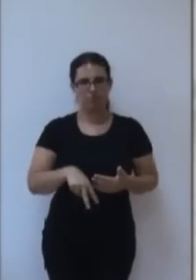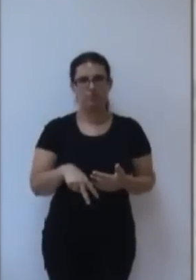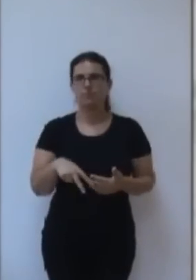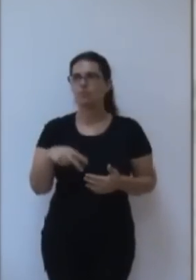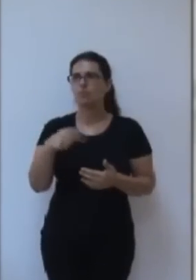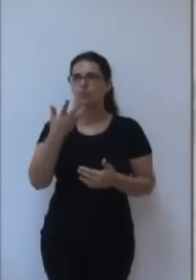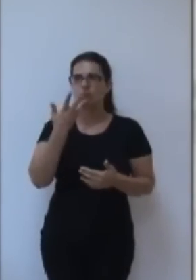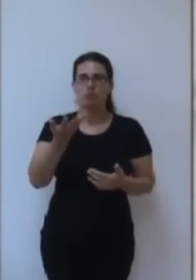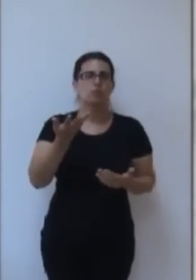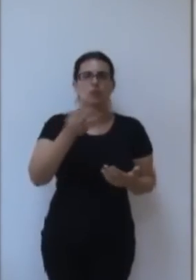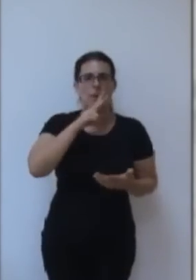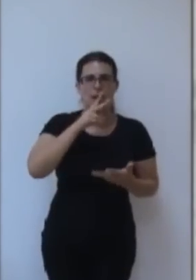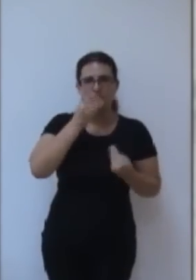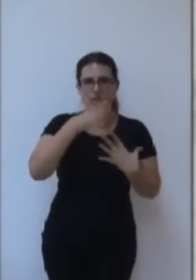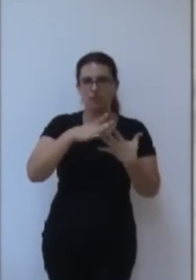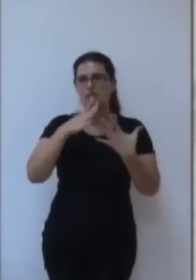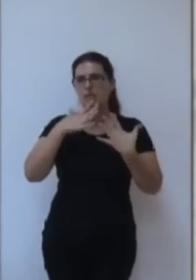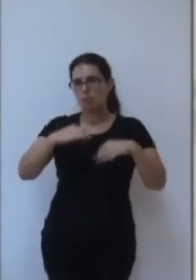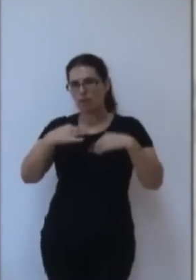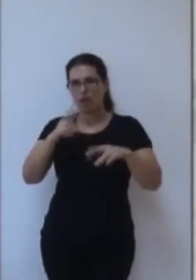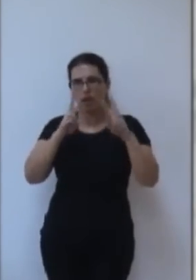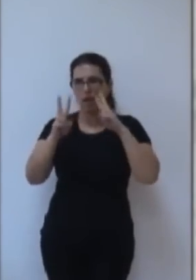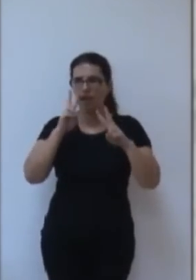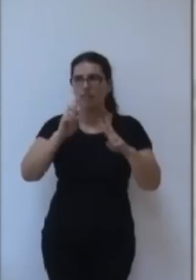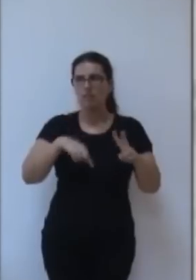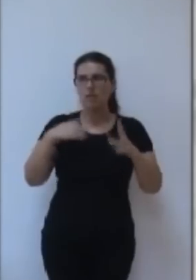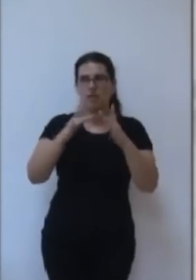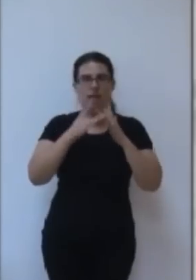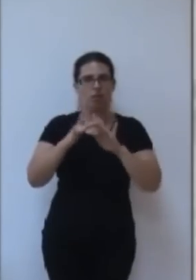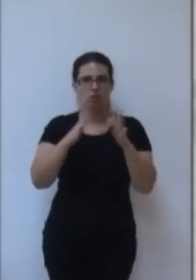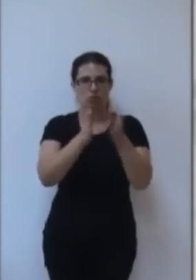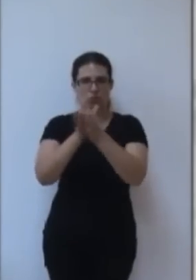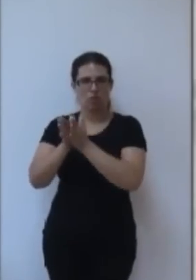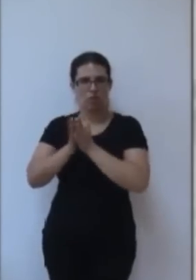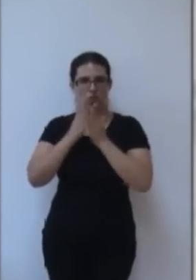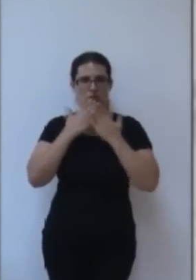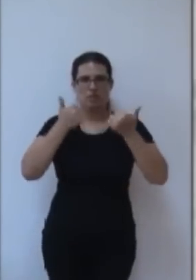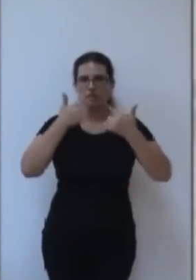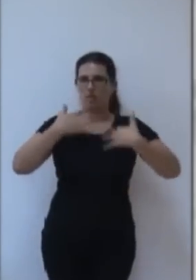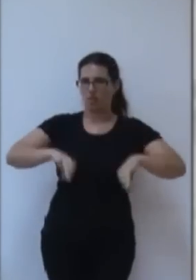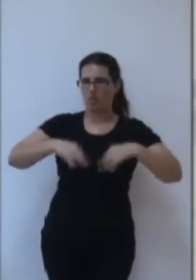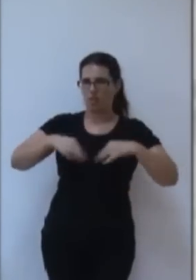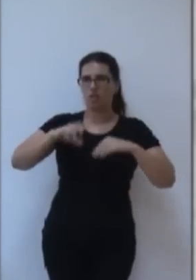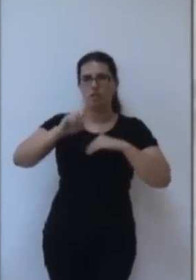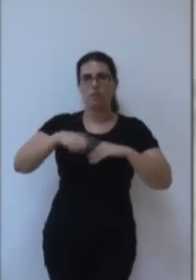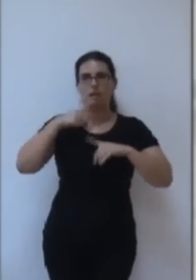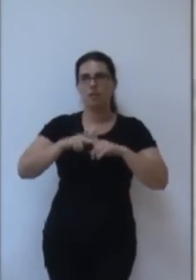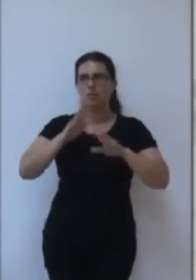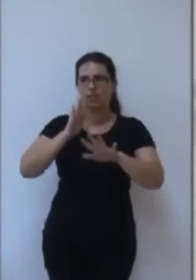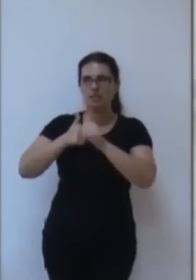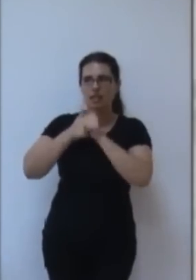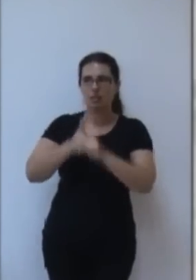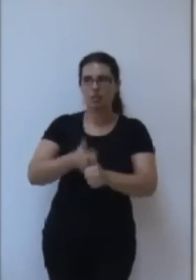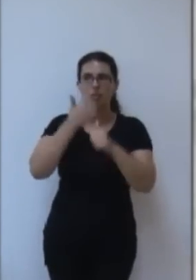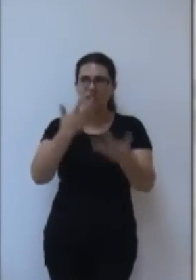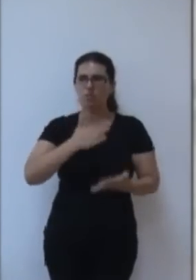bien, simplificarlas visualmente, y luego, por otro lado, facilitar también las relaciones con los compañeros, ¿no? Y después hay herramientas de seguimiento que nosotros estamos trabajando en